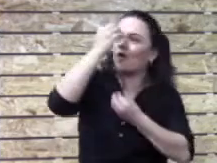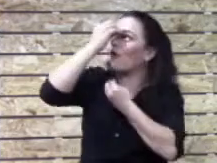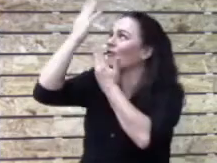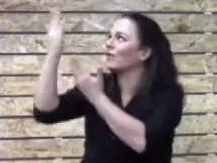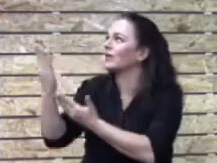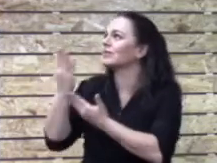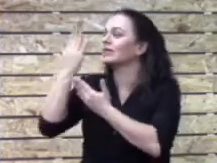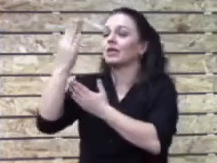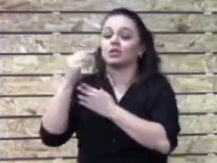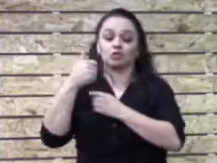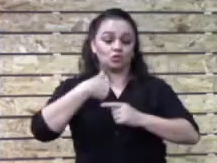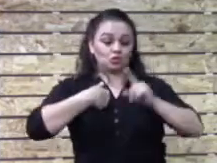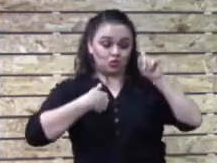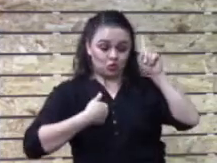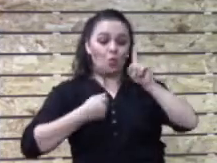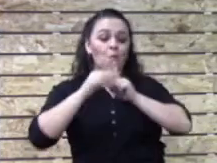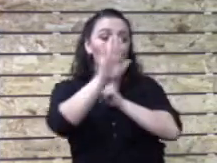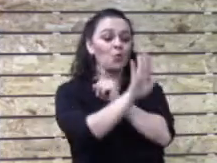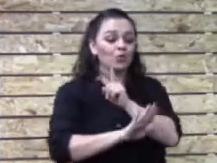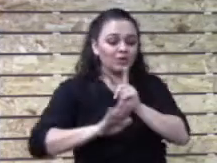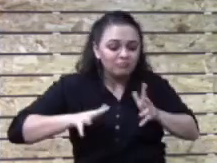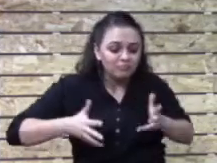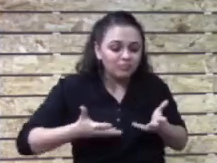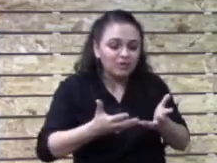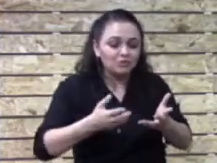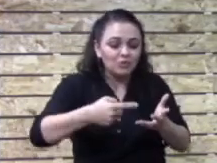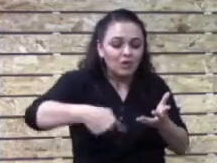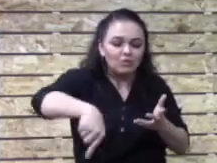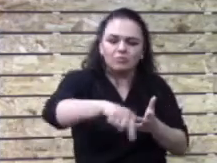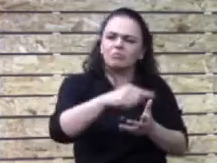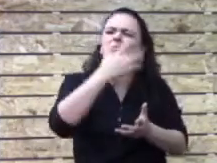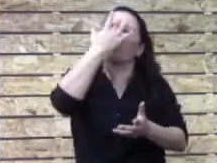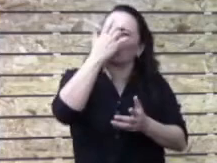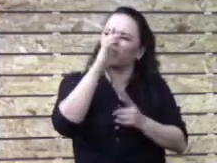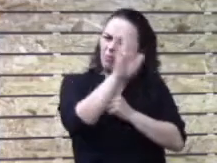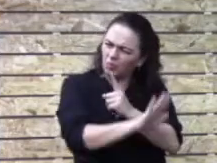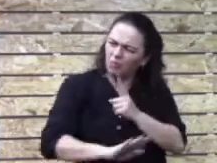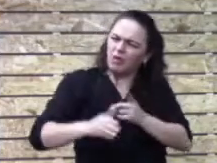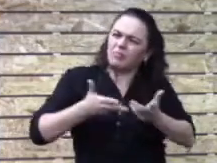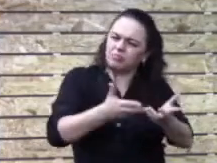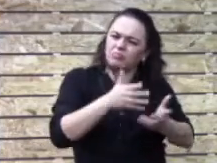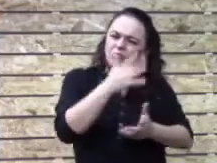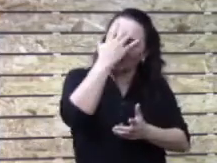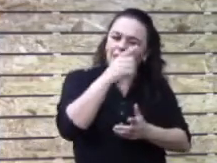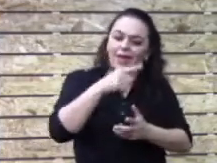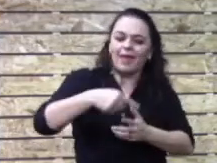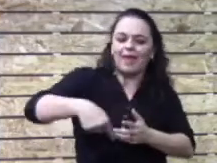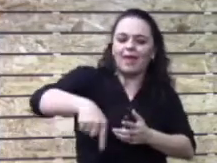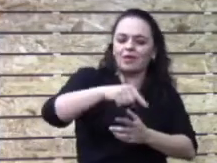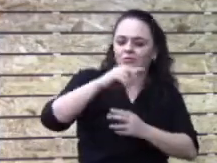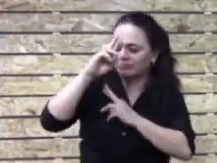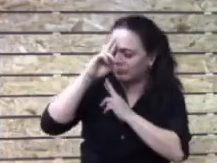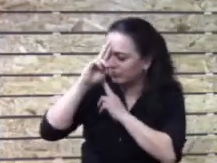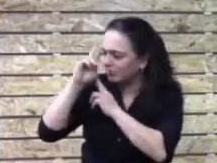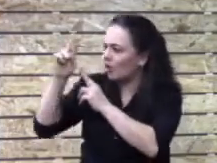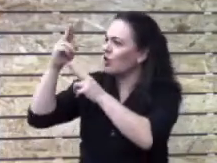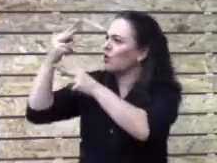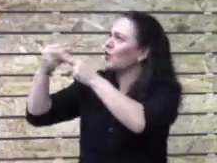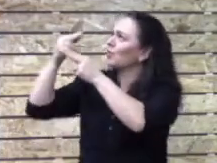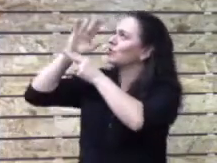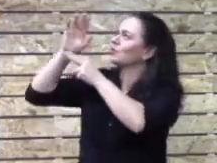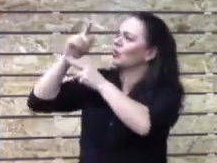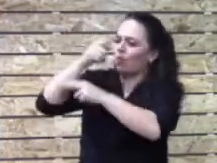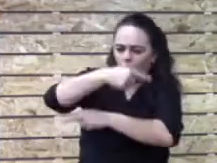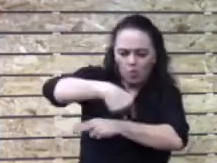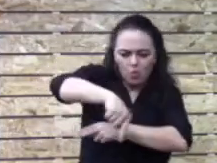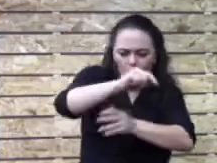protegerá? Porque reconoce mi nombre. Él me invocará y yo le responderé. Miren esta